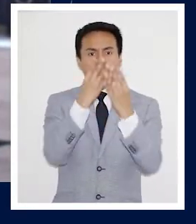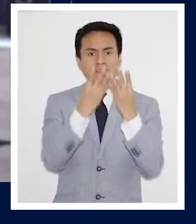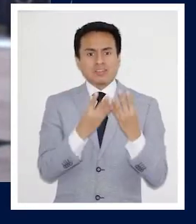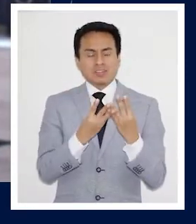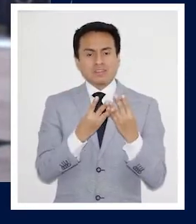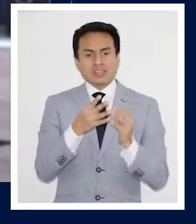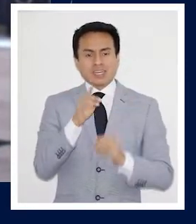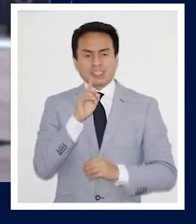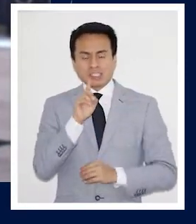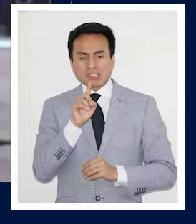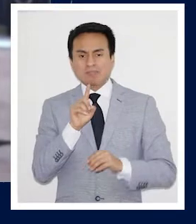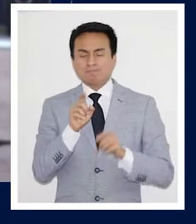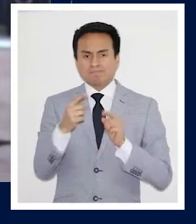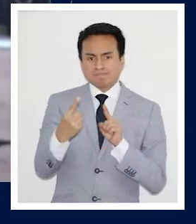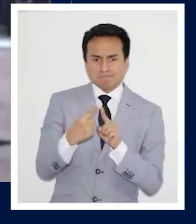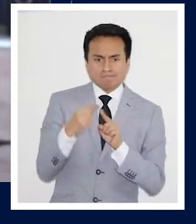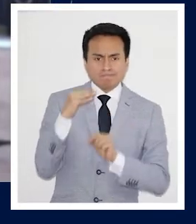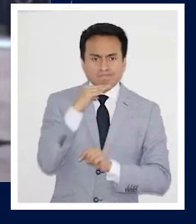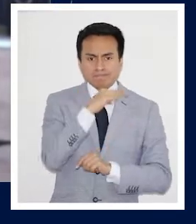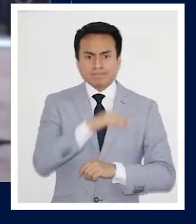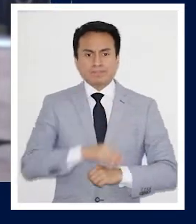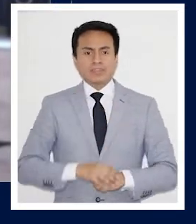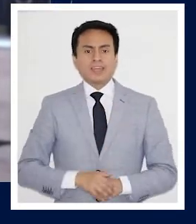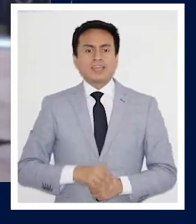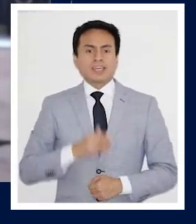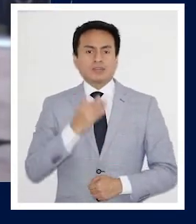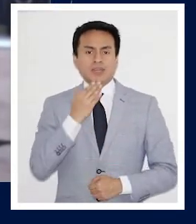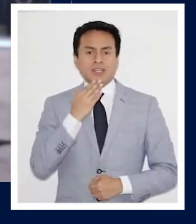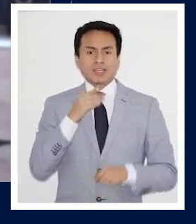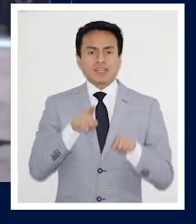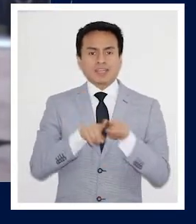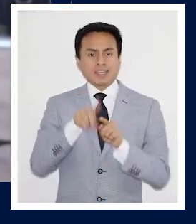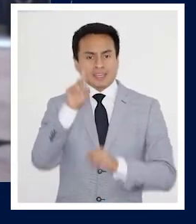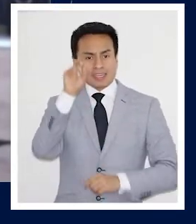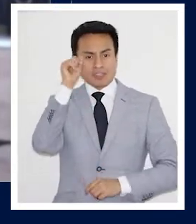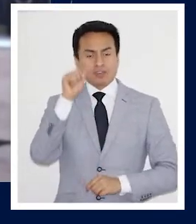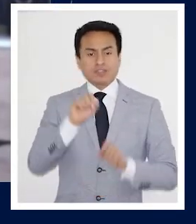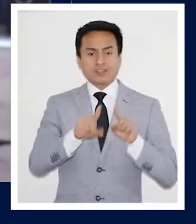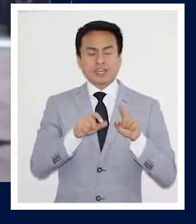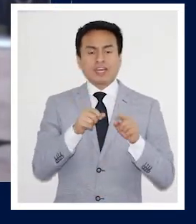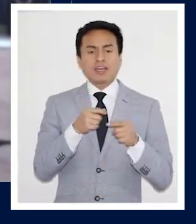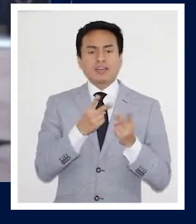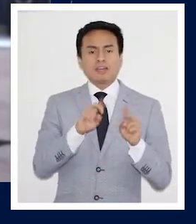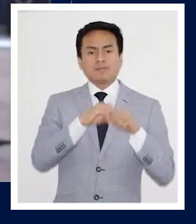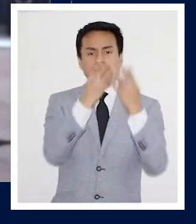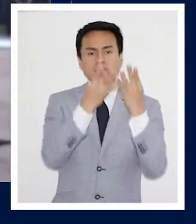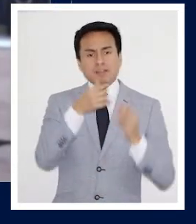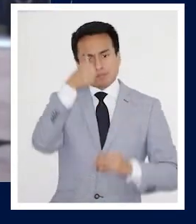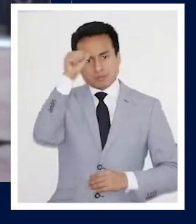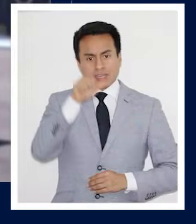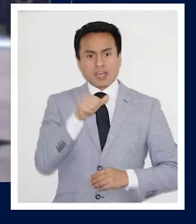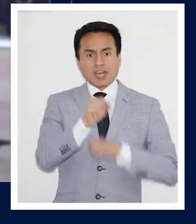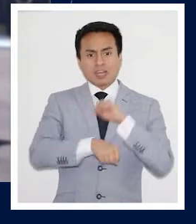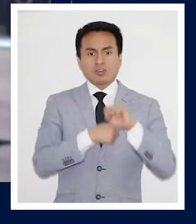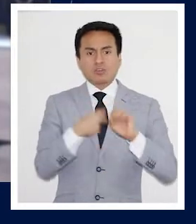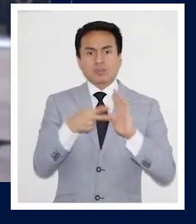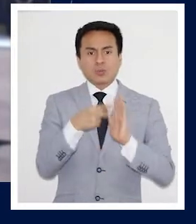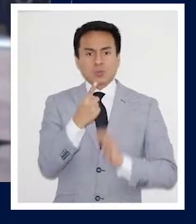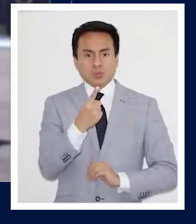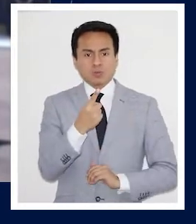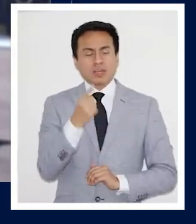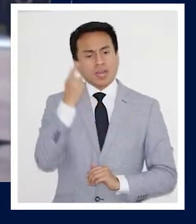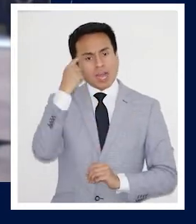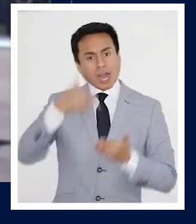de privación de libertad. Hay que tener presente que al momento de la creación de la Defensoría Penal Pública del año